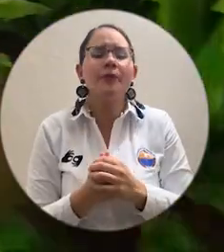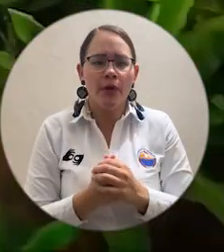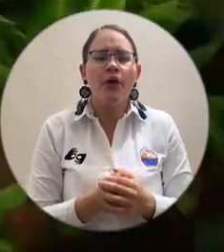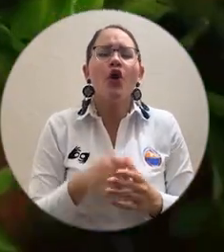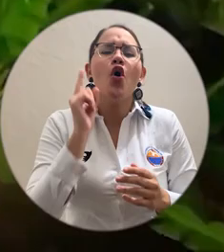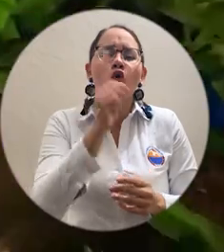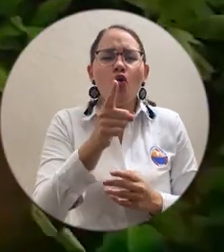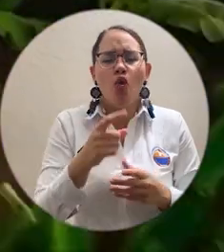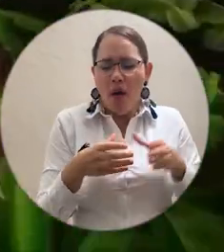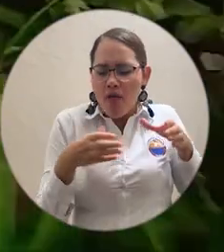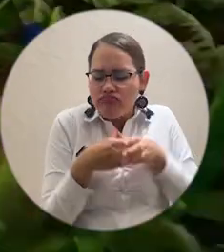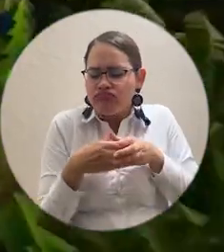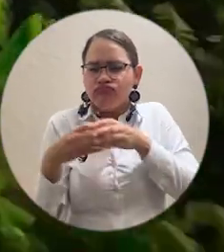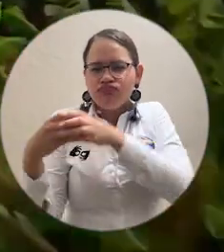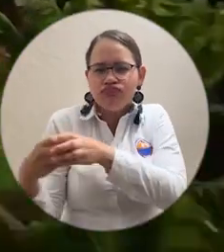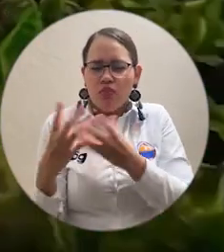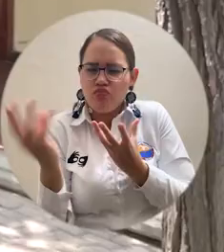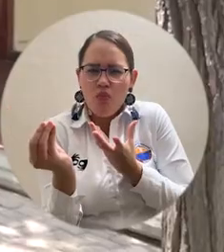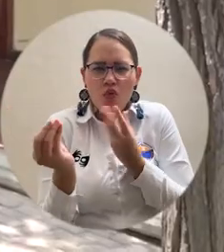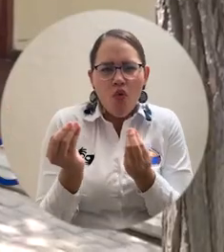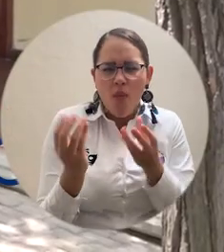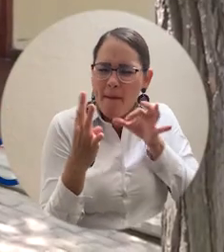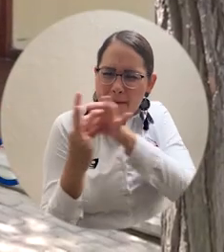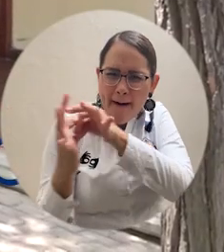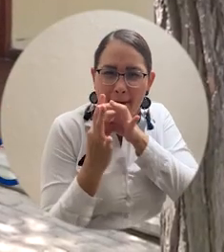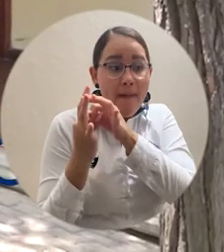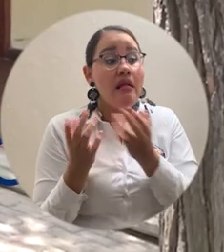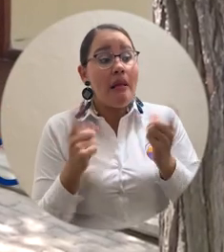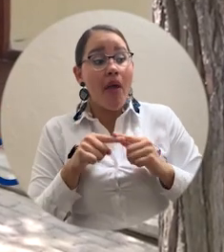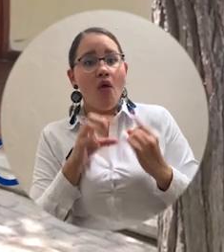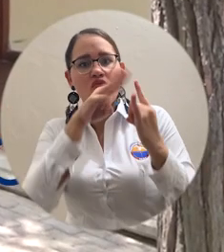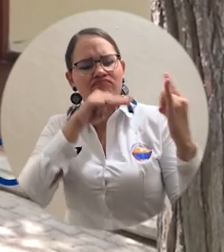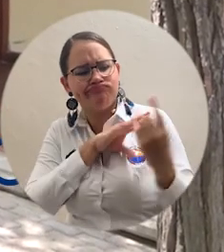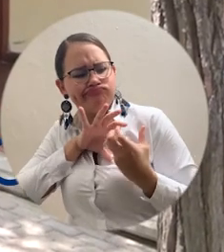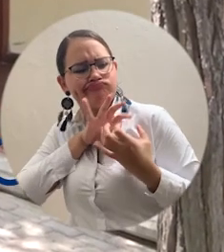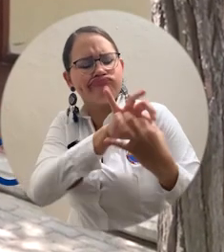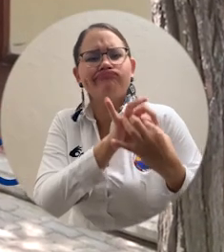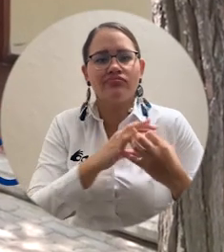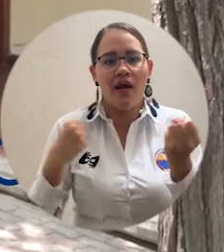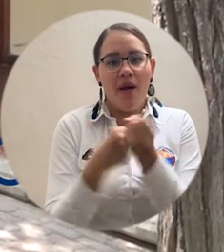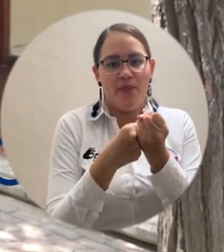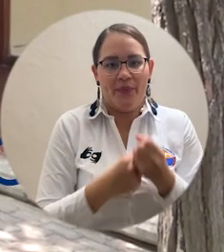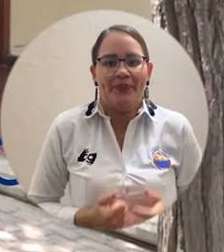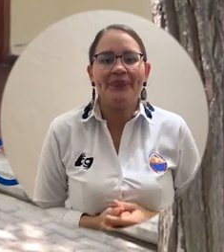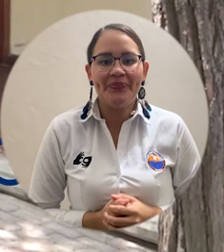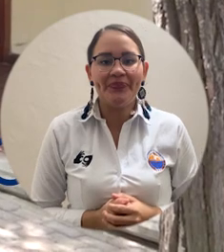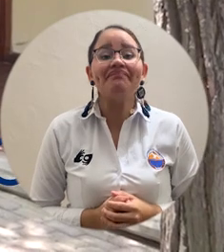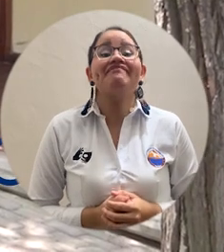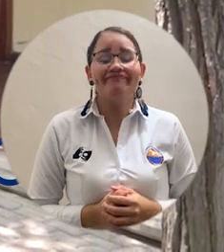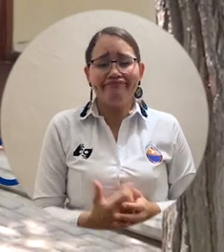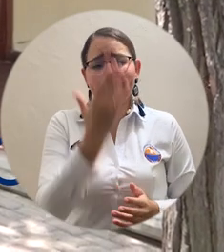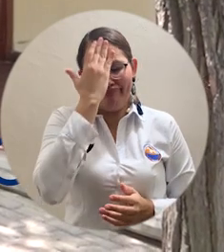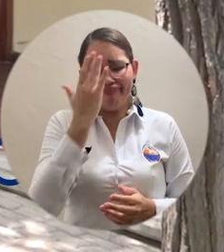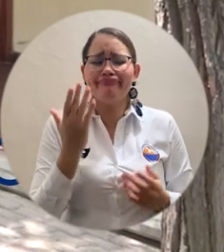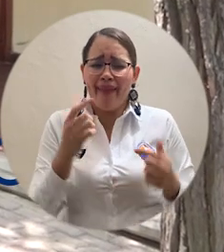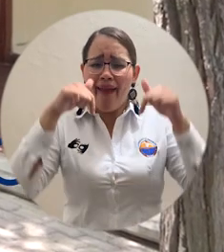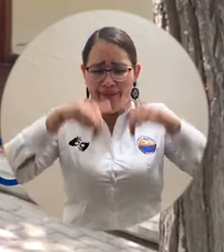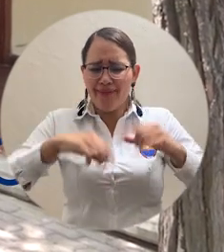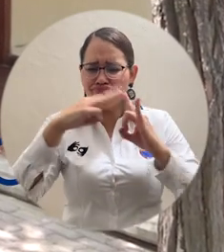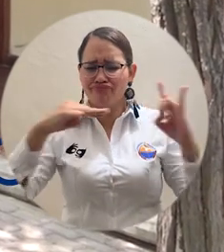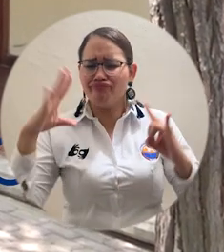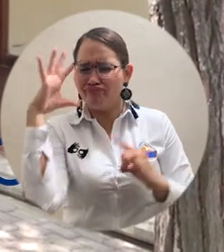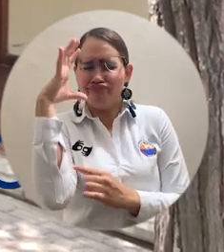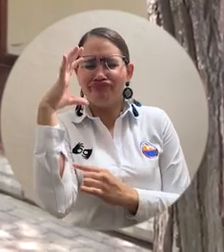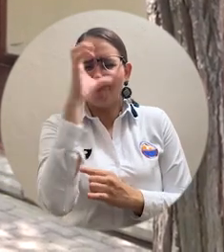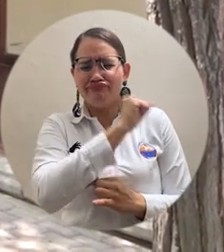existente entre ambas organizaciones. Sabemos que aquí estudian muchas personas en condición de vulnerabilidad y por eso pues